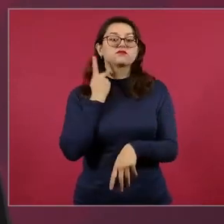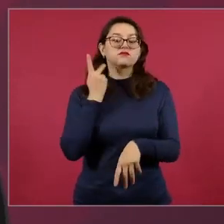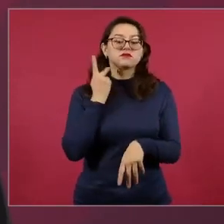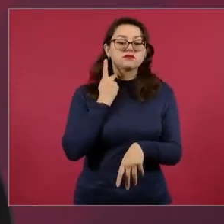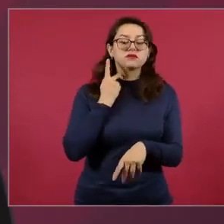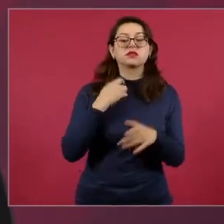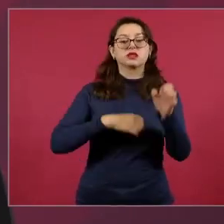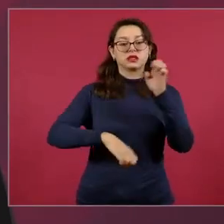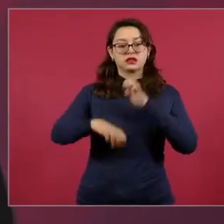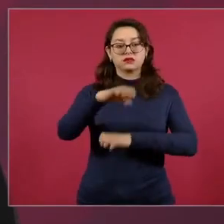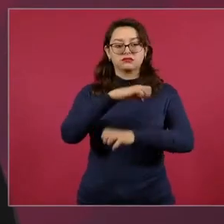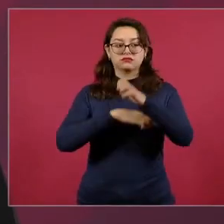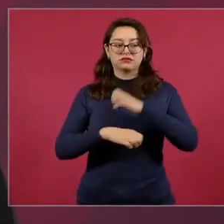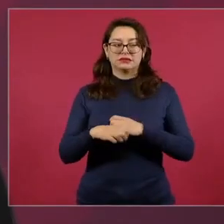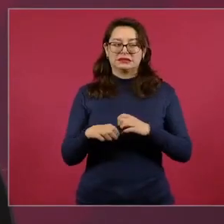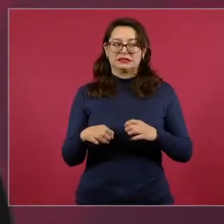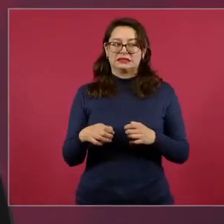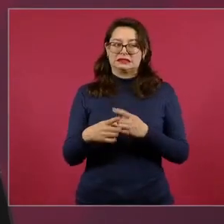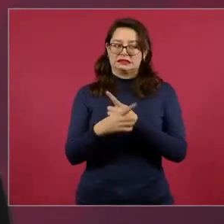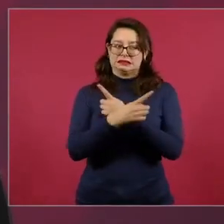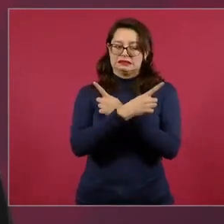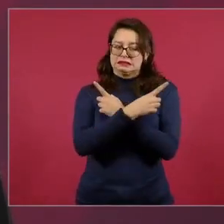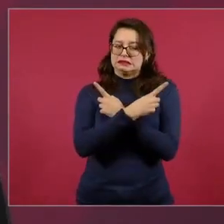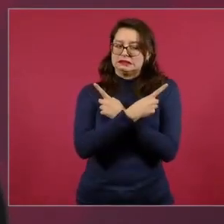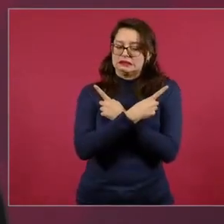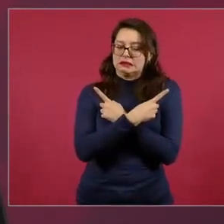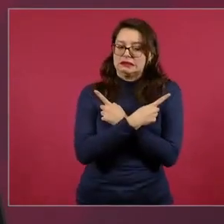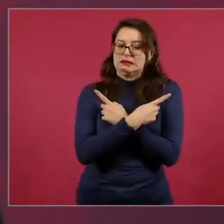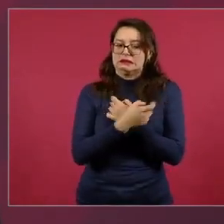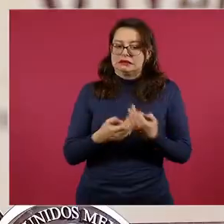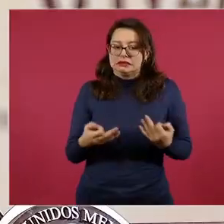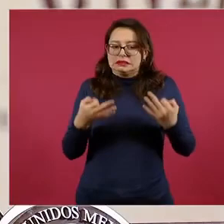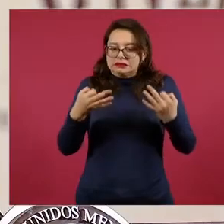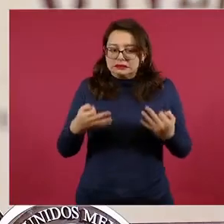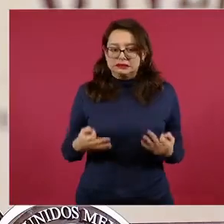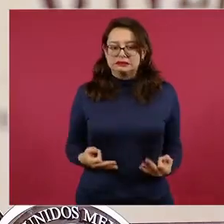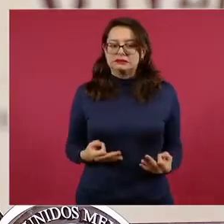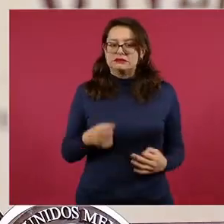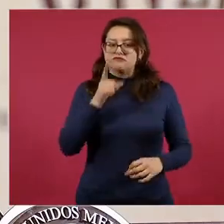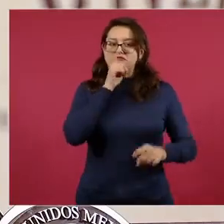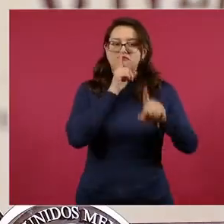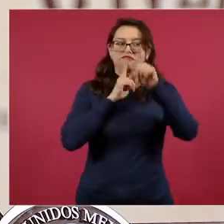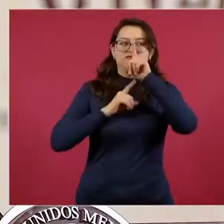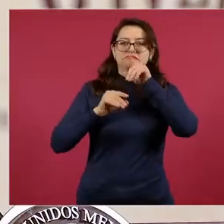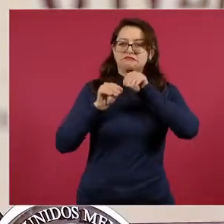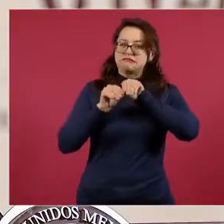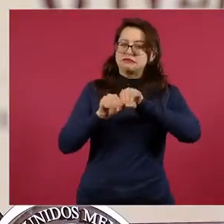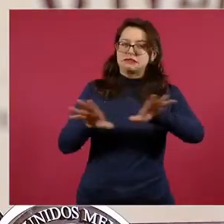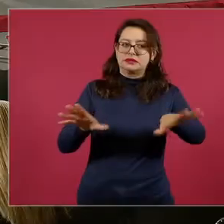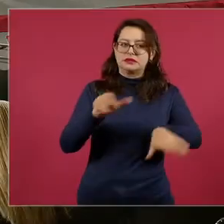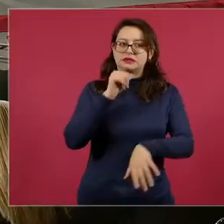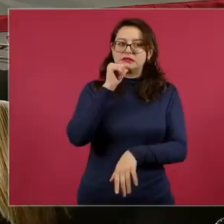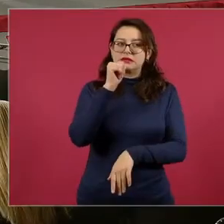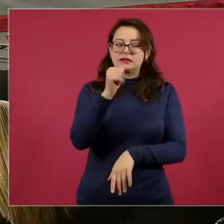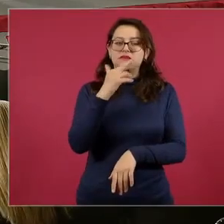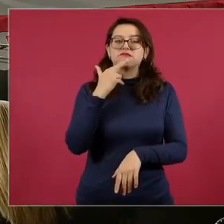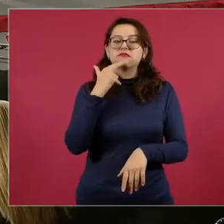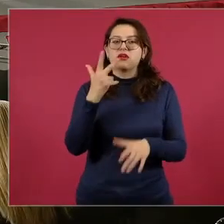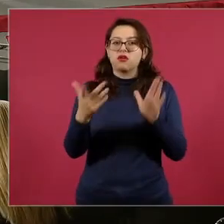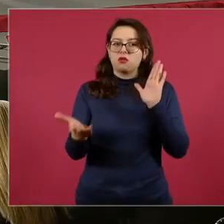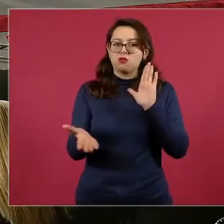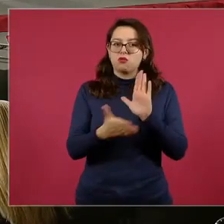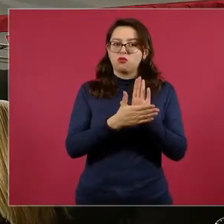comportemos a la altura y por encima de las mentiras estén los argumentos. ¿Cuánto, señor